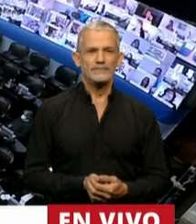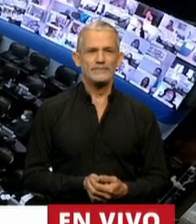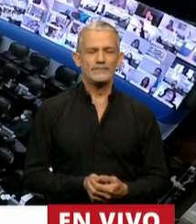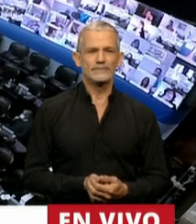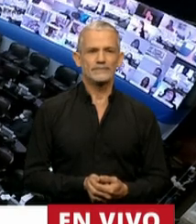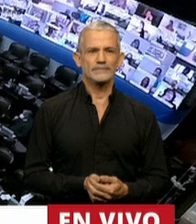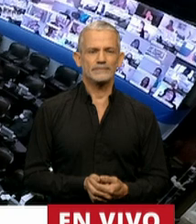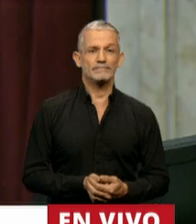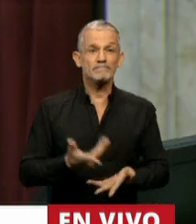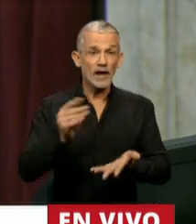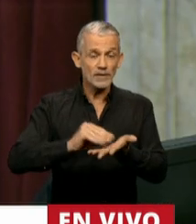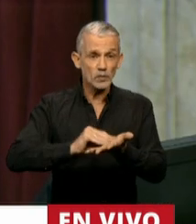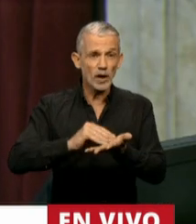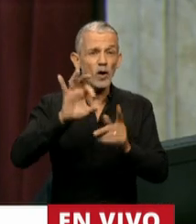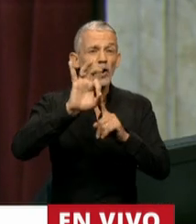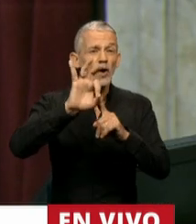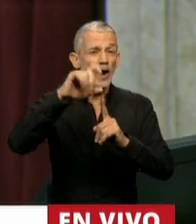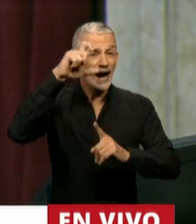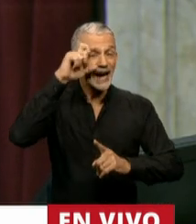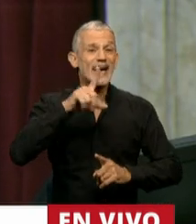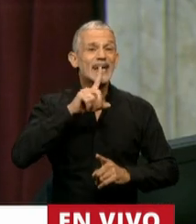quetas diputado quetglas